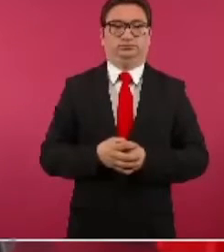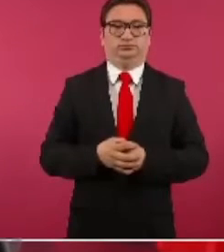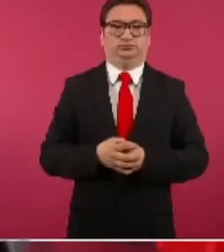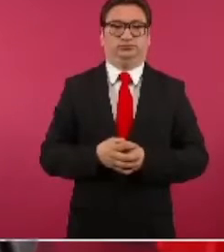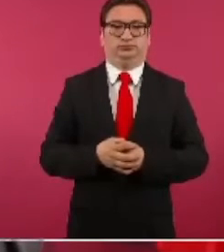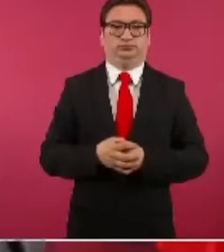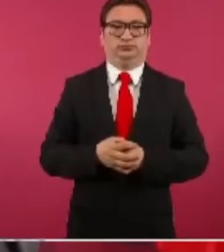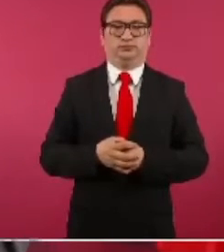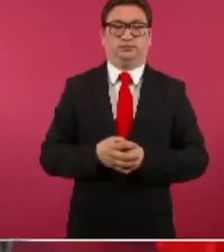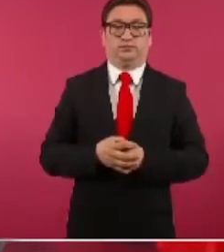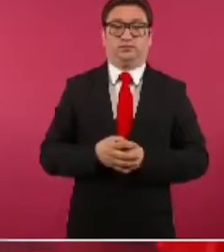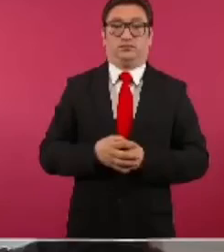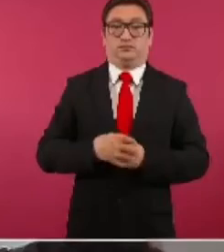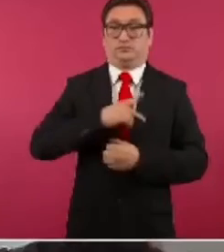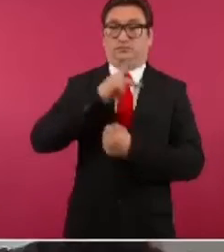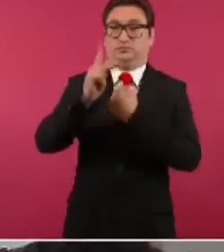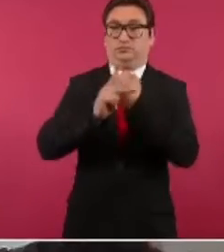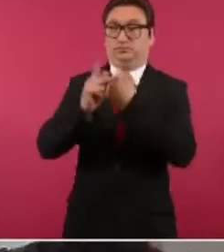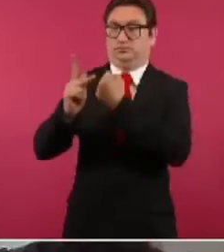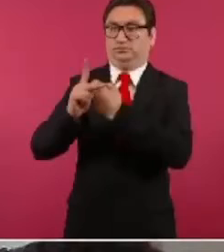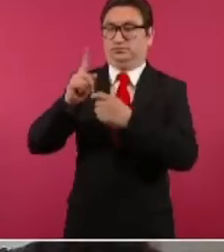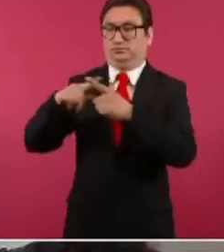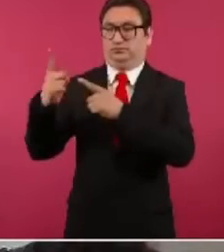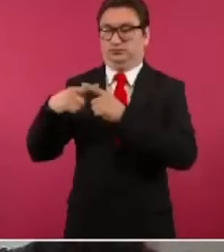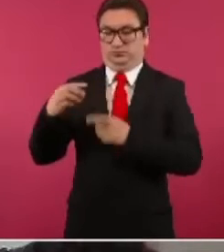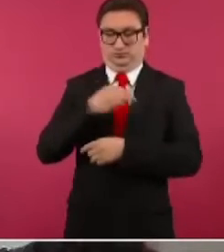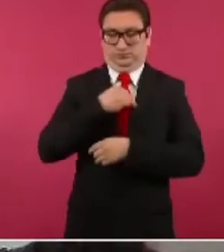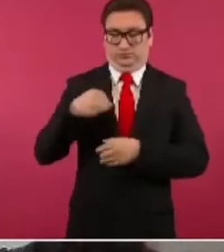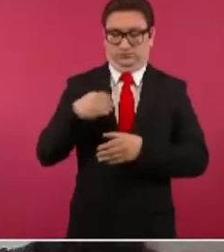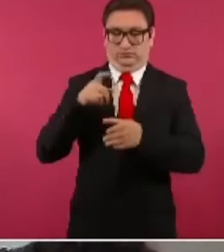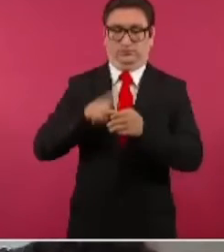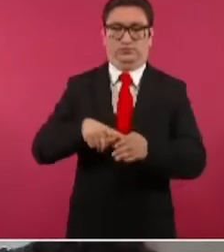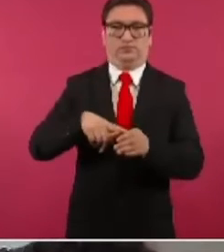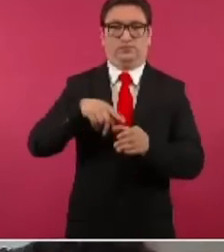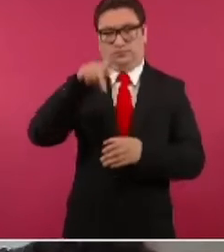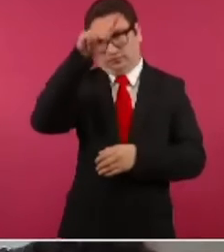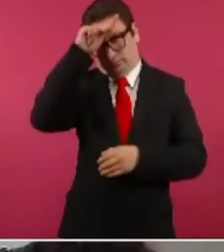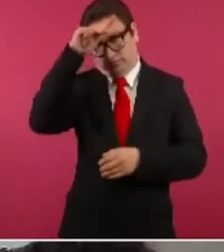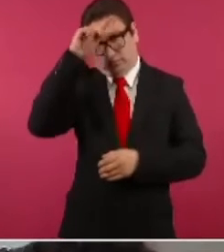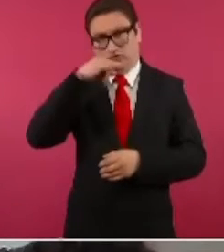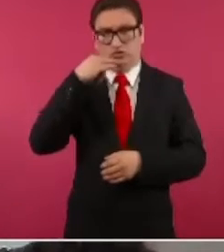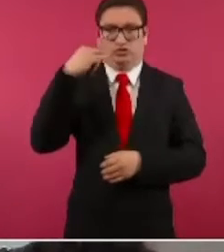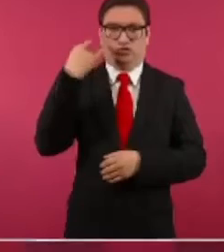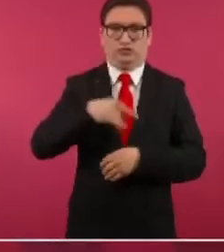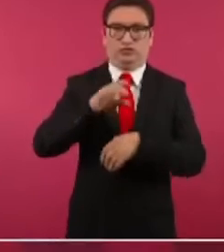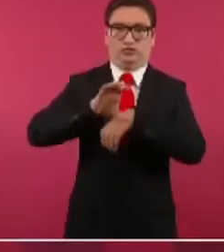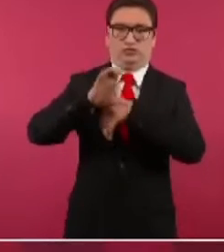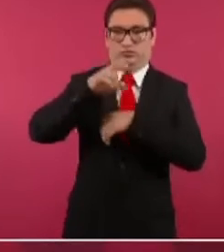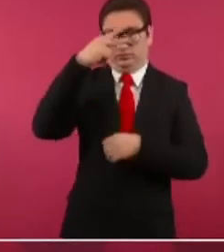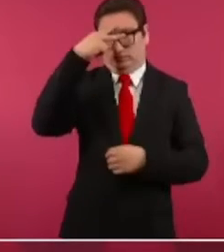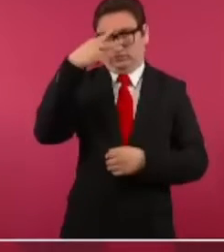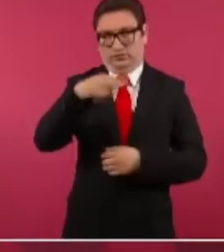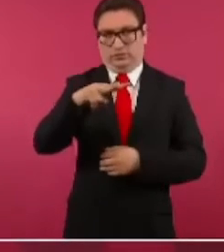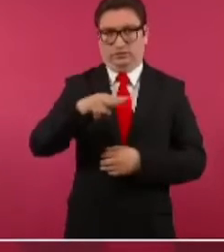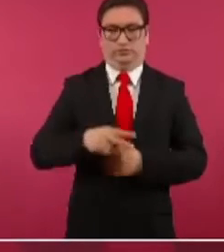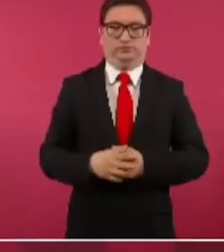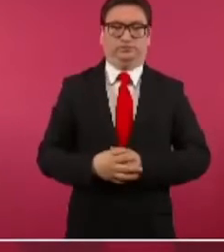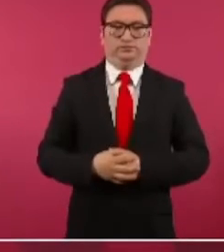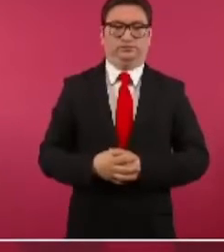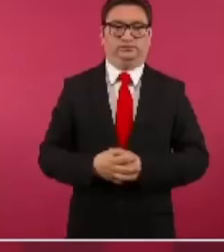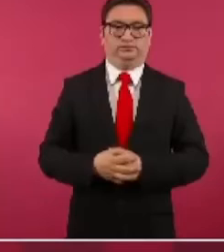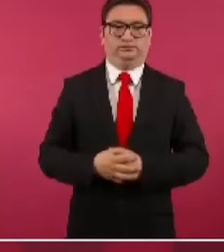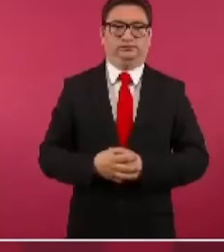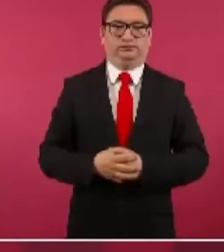Los miembros son Perú, Chile, Colombia y México.